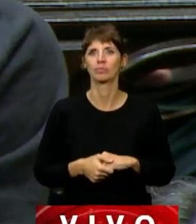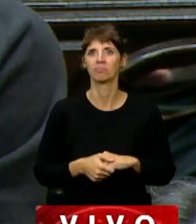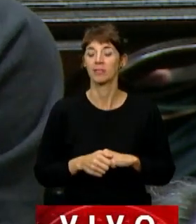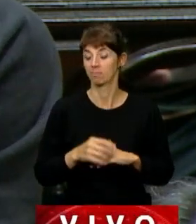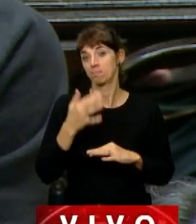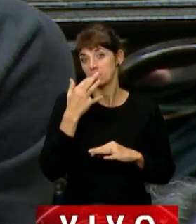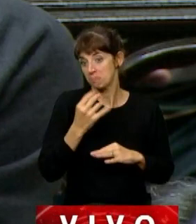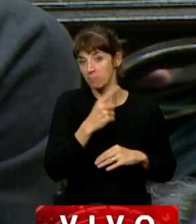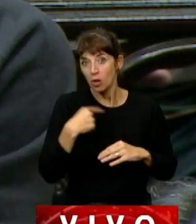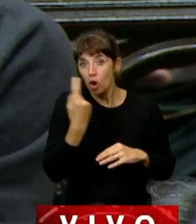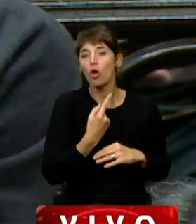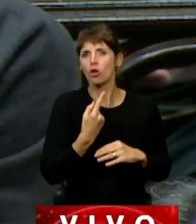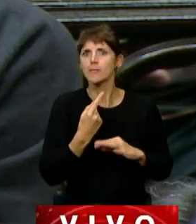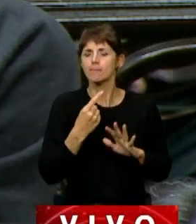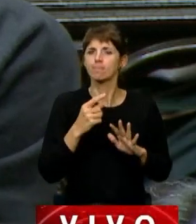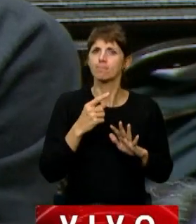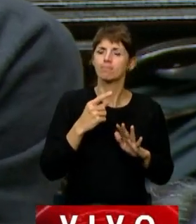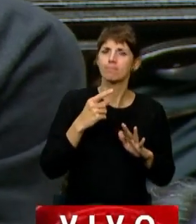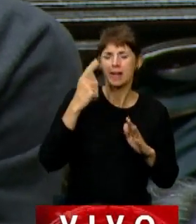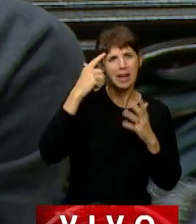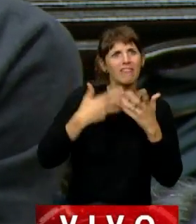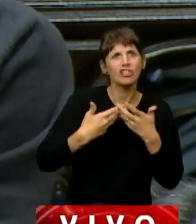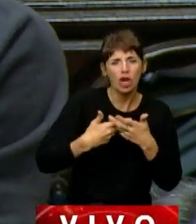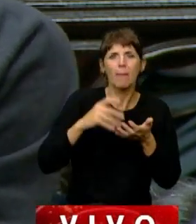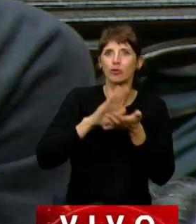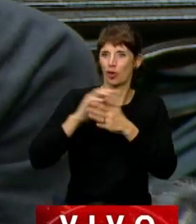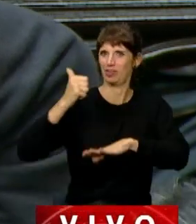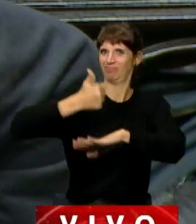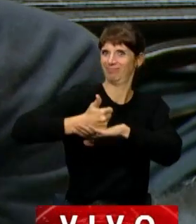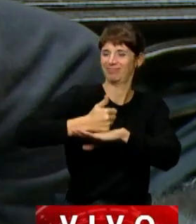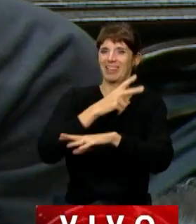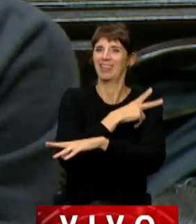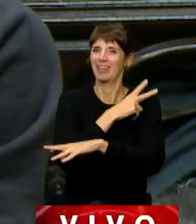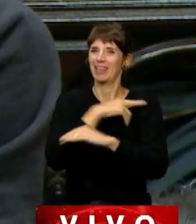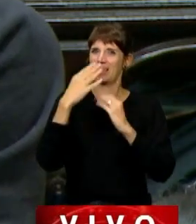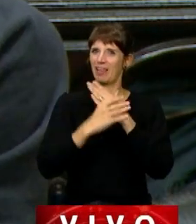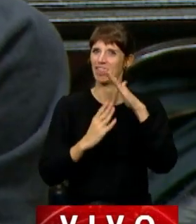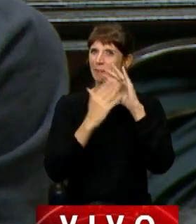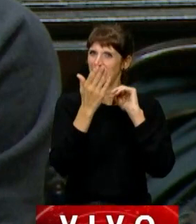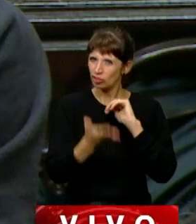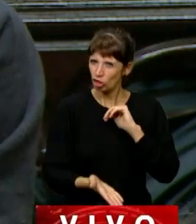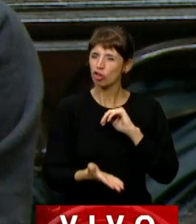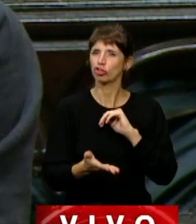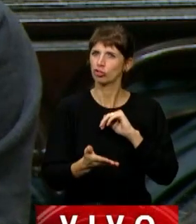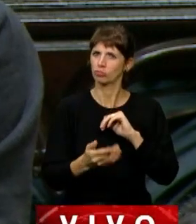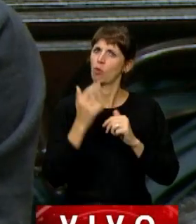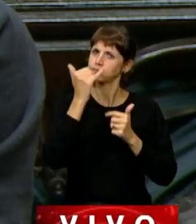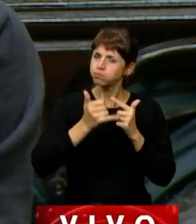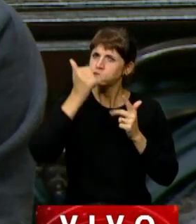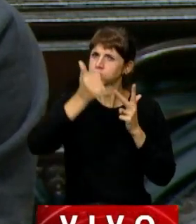interpela a todos lo que dice el artículo 101 respecto a la presencia del jefe de gabinete, quien obviamente argumentó, pero